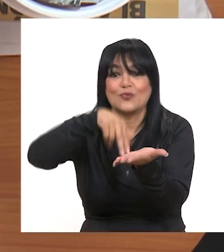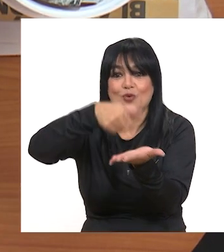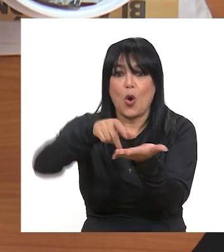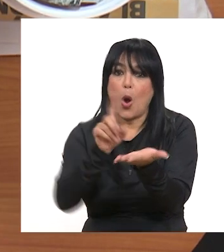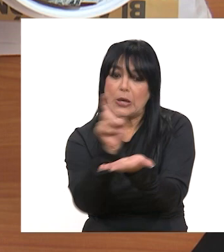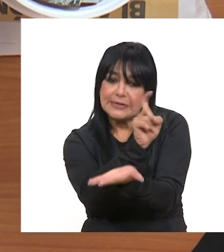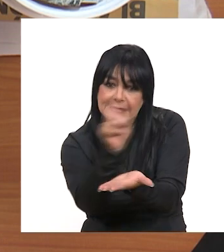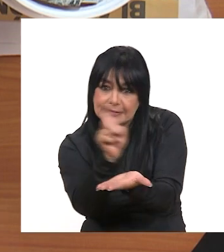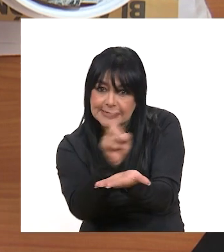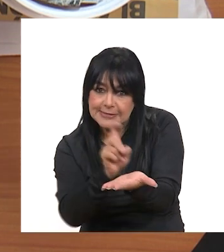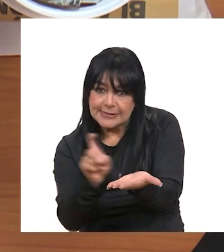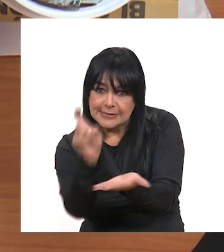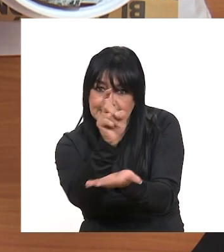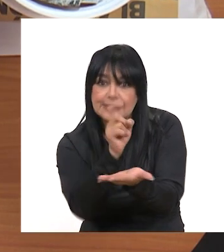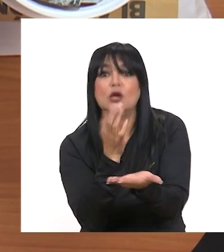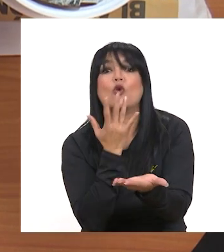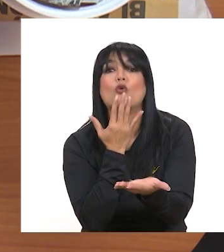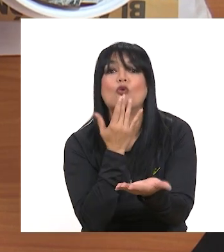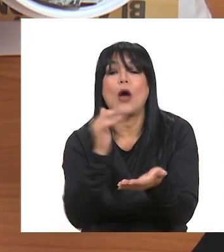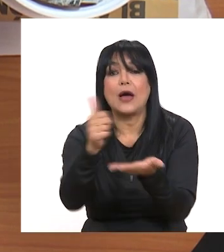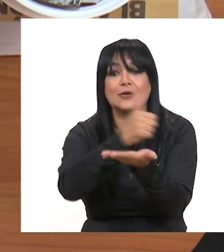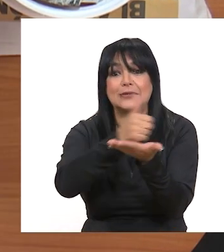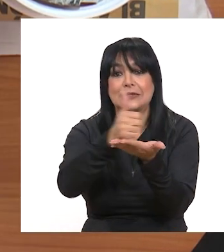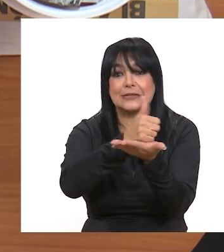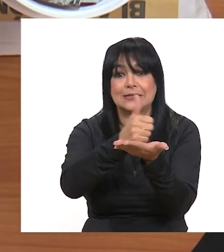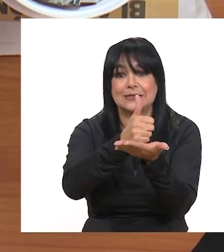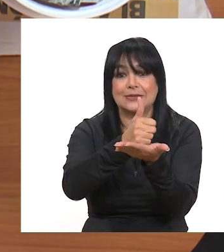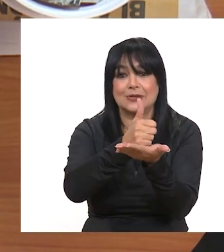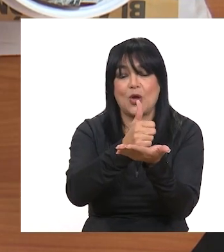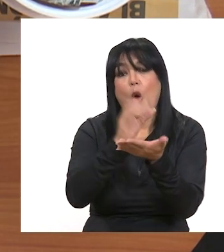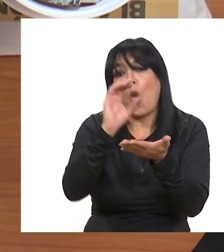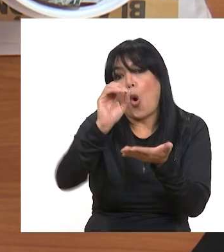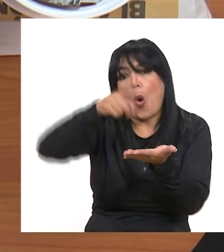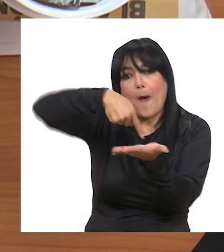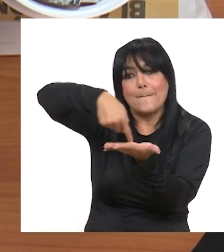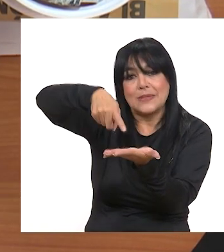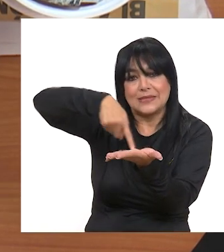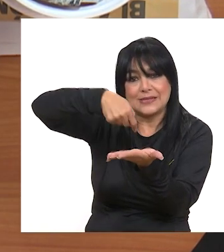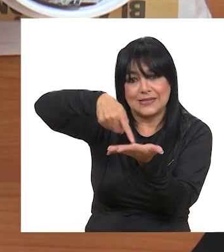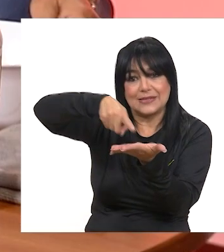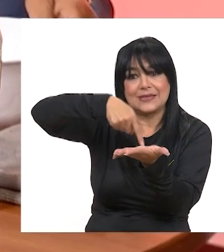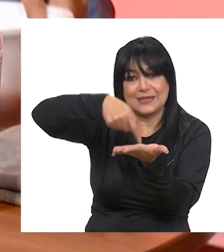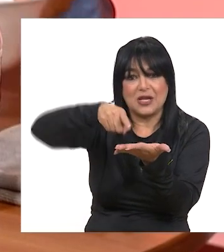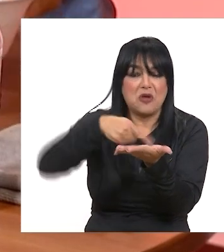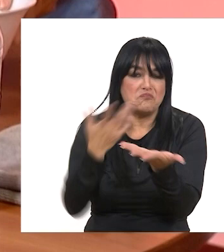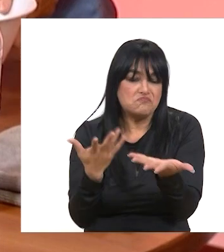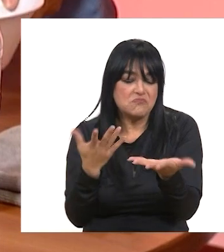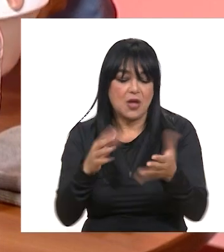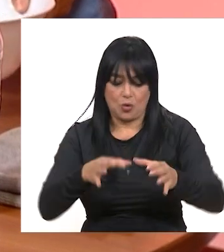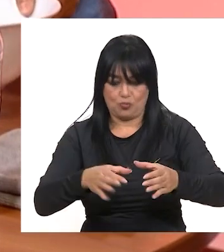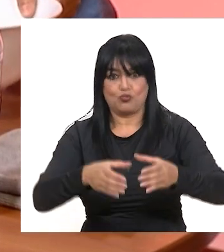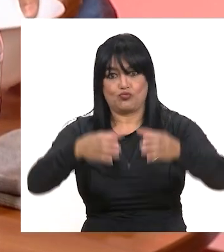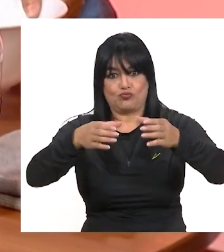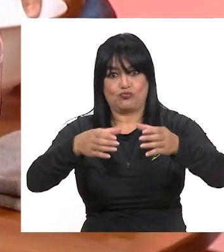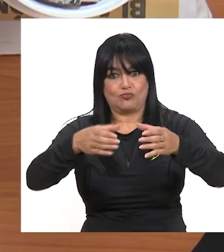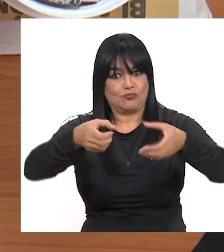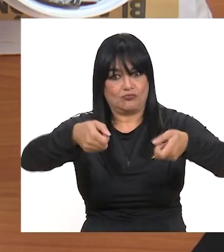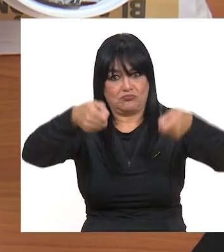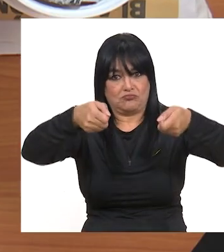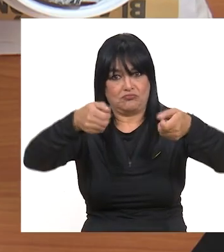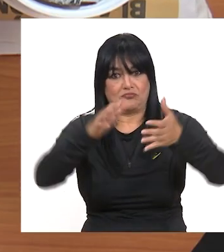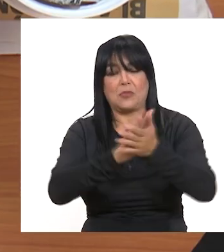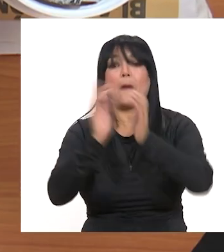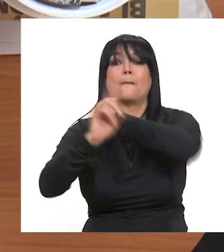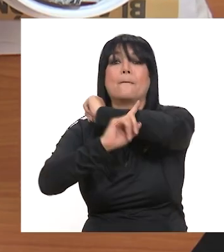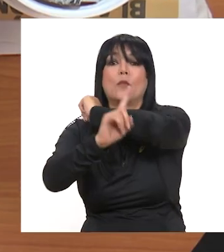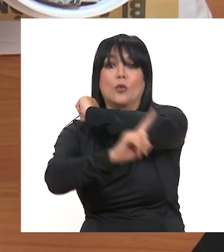o spray en color azul, un pincel o brocha, un recipiente,